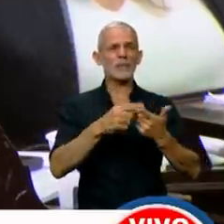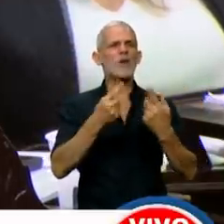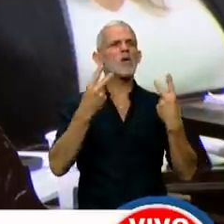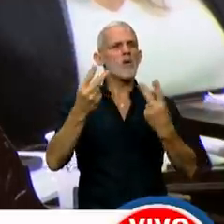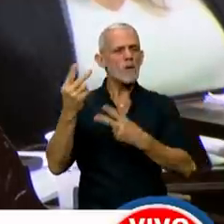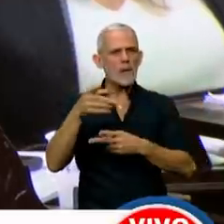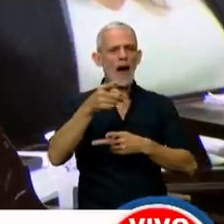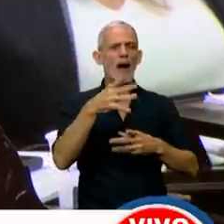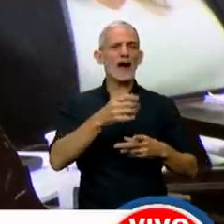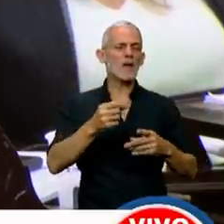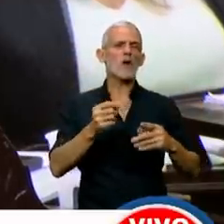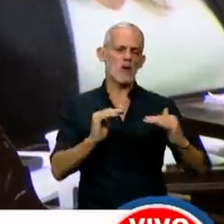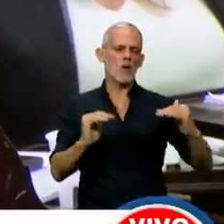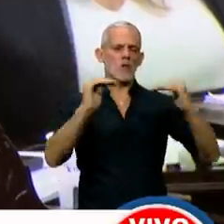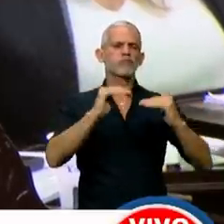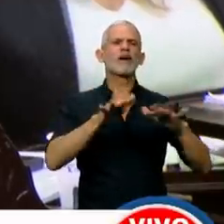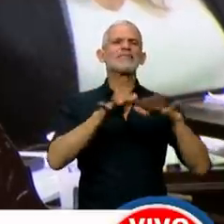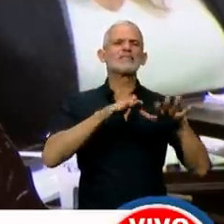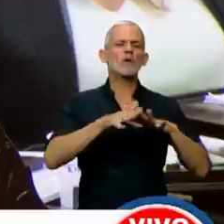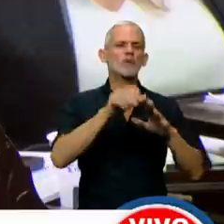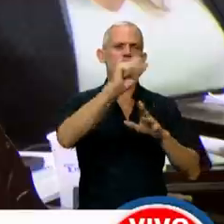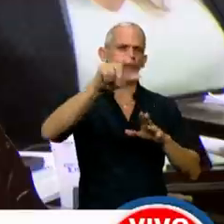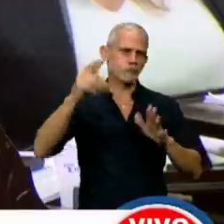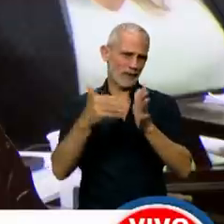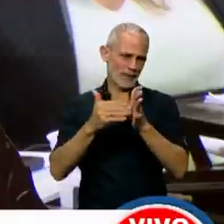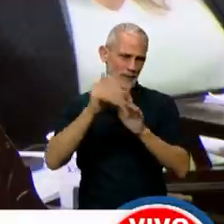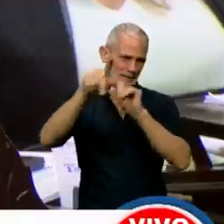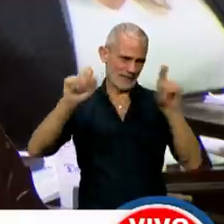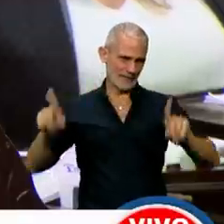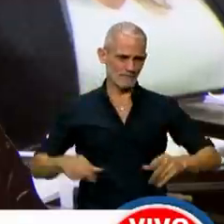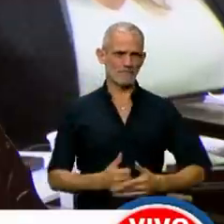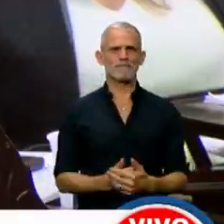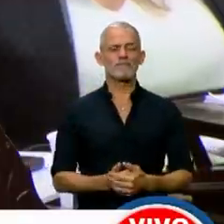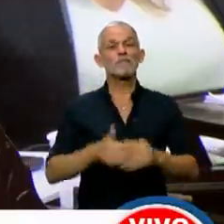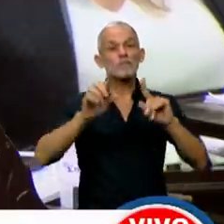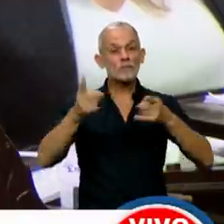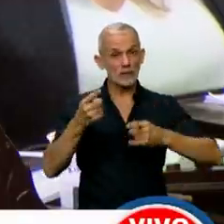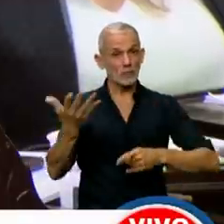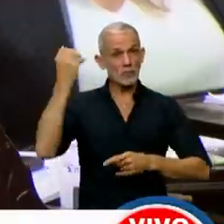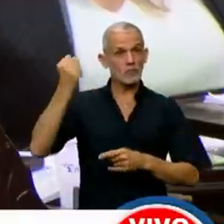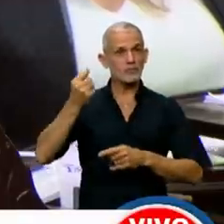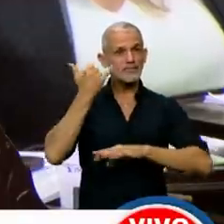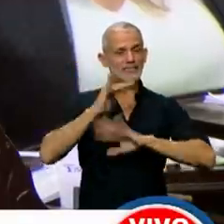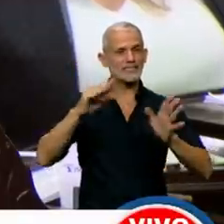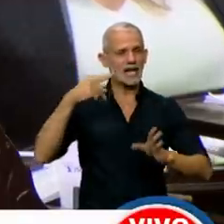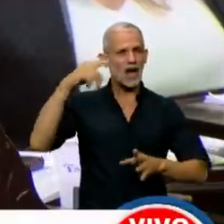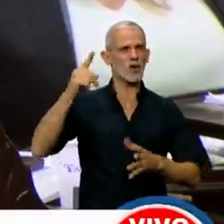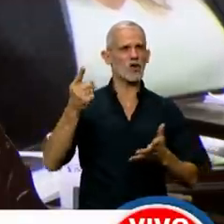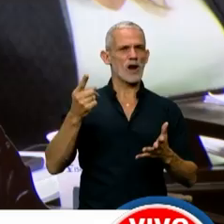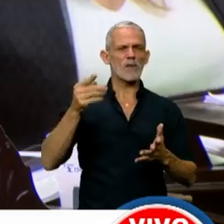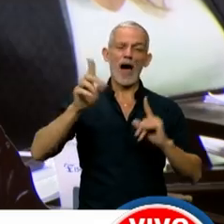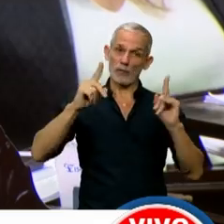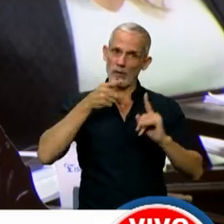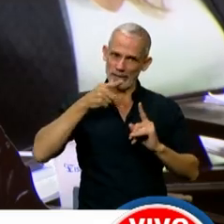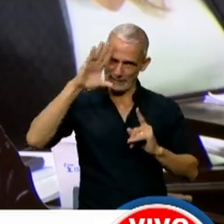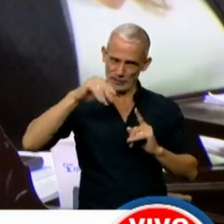acuerdo o de acorde a la situación de cada uno también se han logrado y parece que algunos